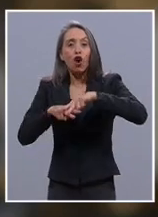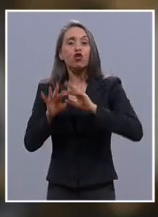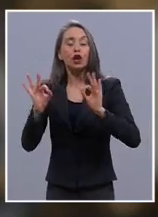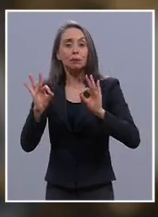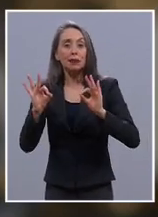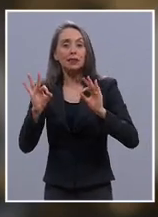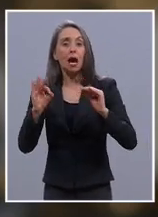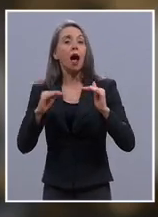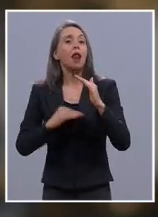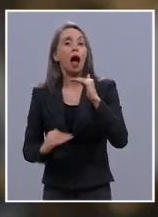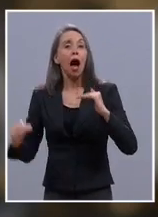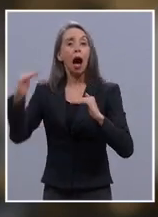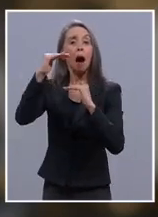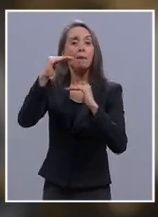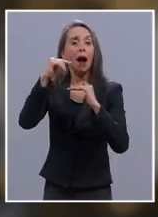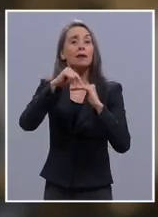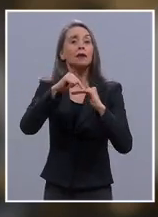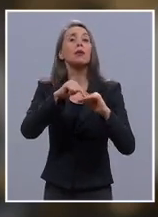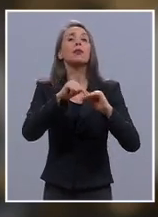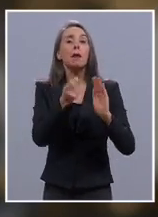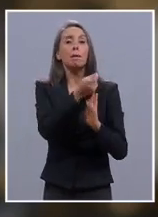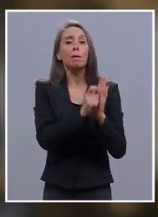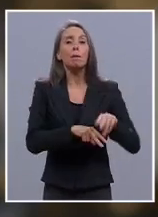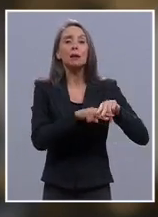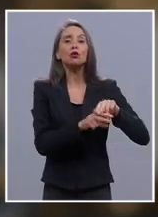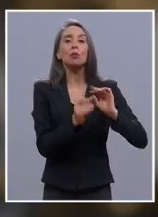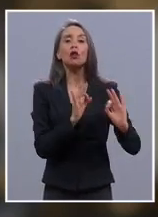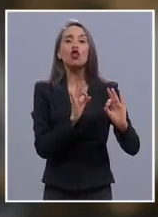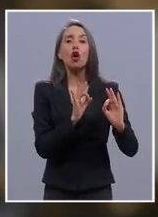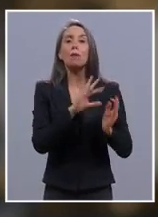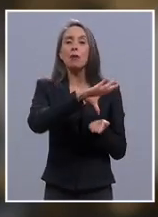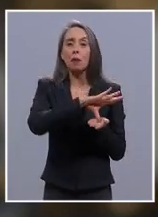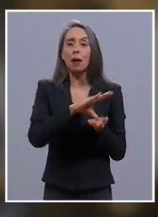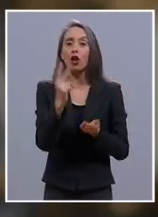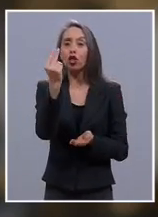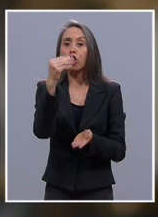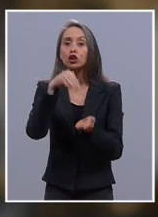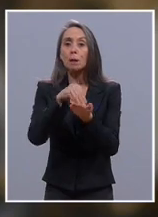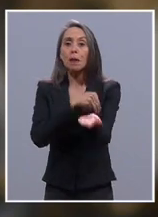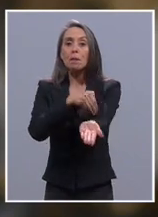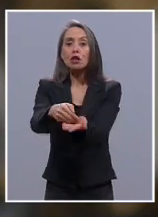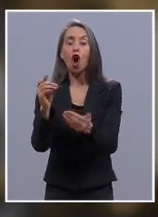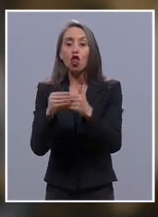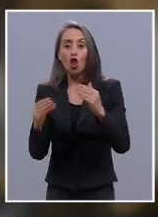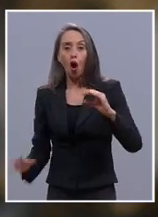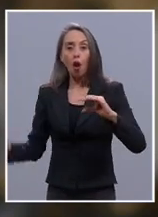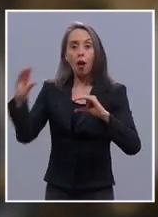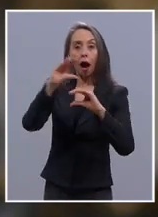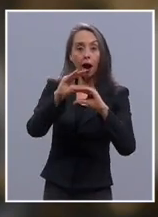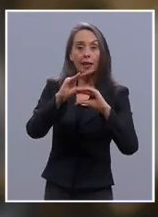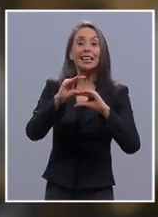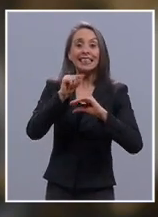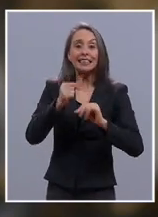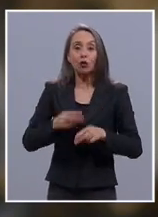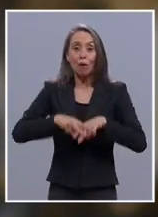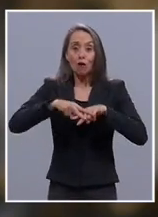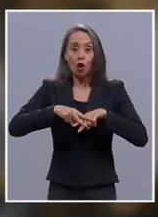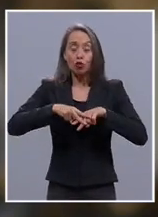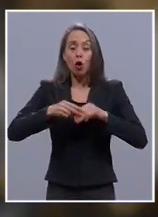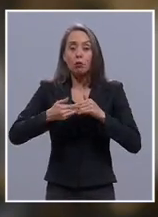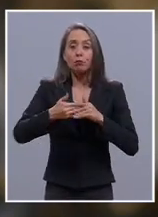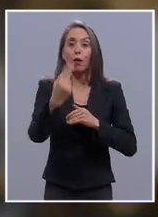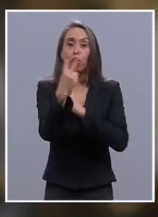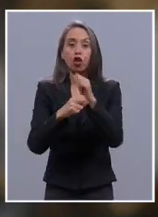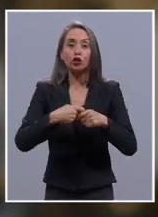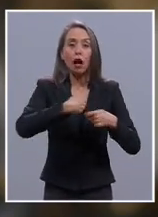encima del presupuesto normal de 12 mil millones de dólares que van a permitir financiar durante los